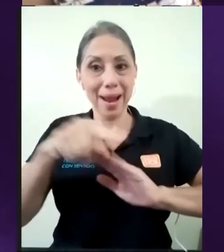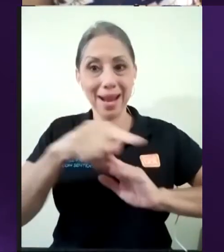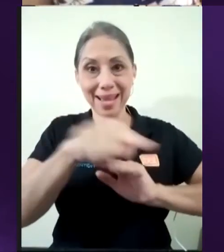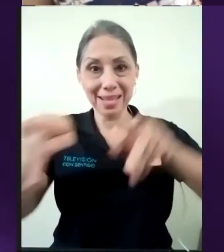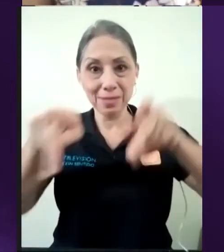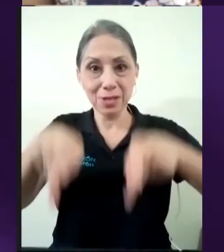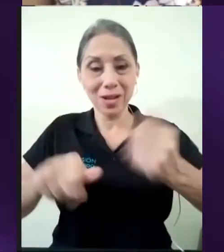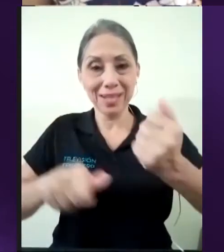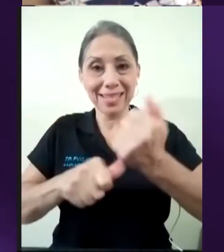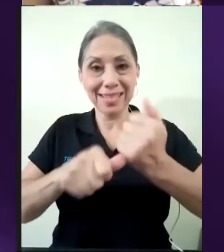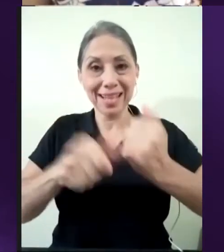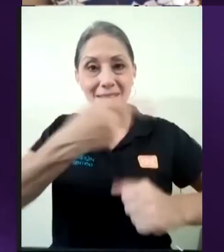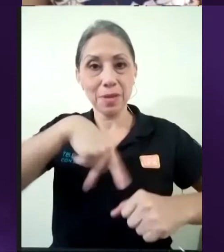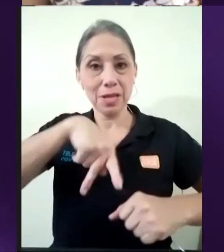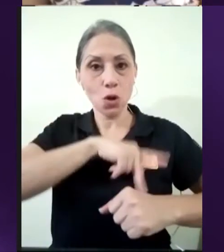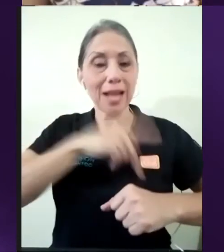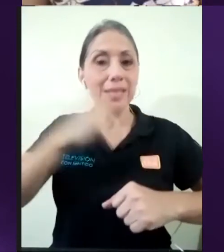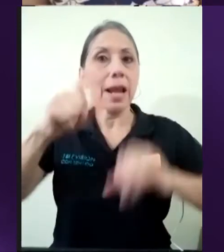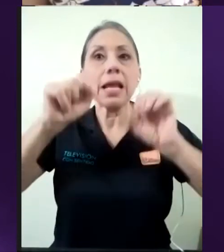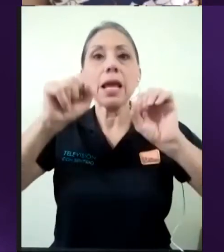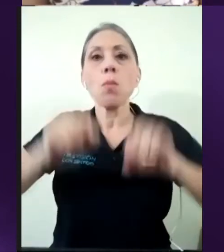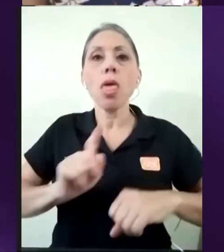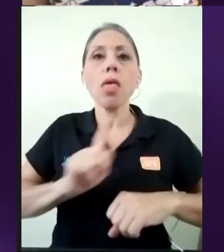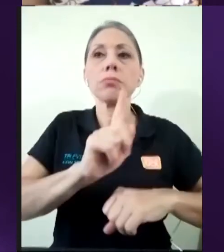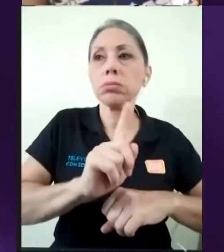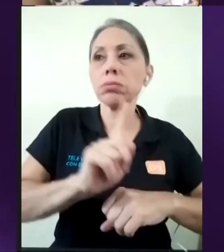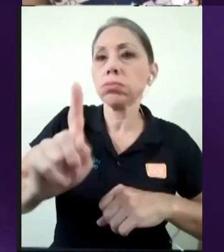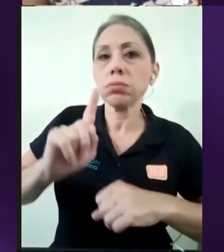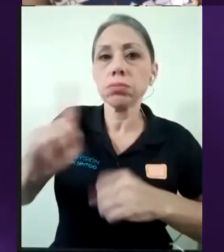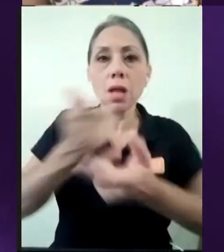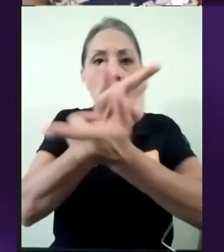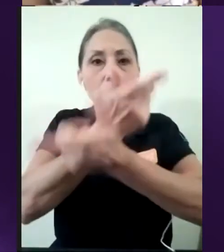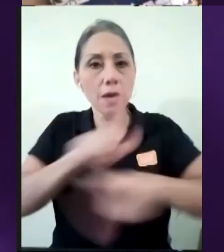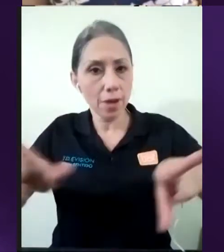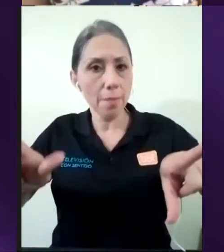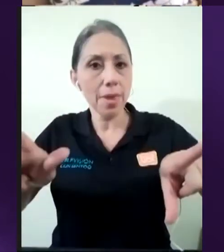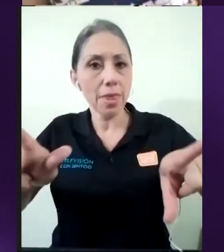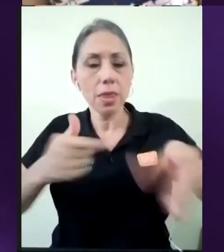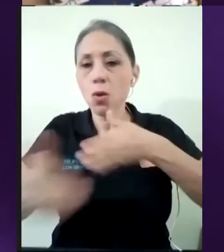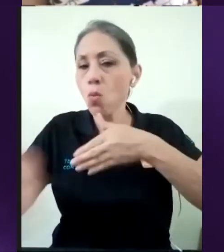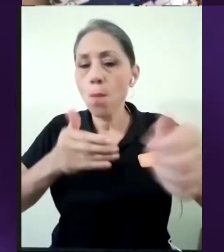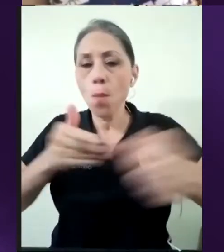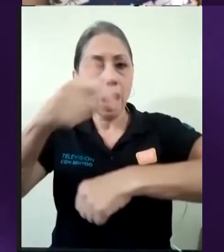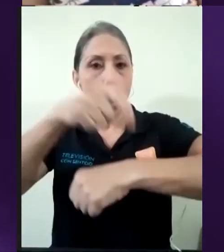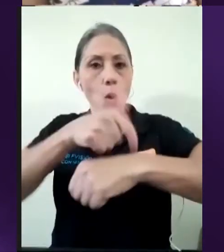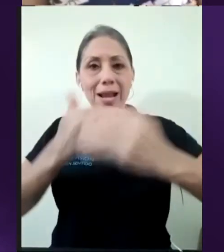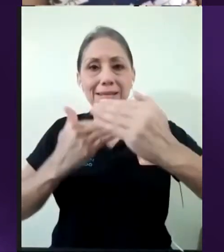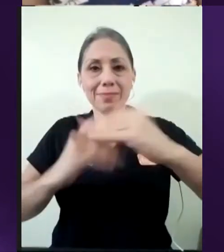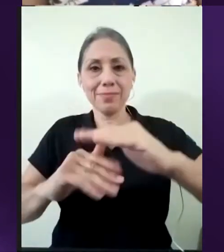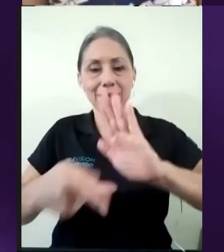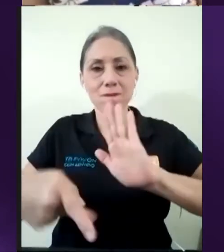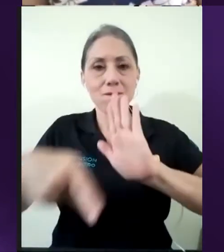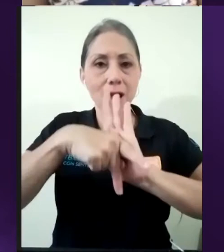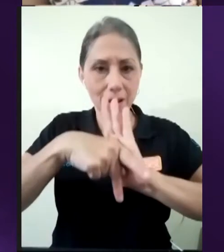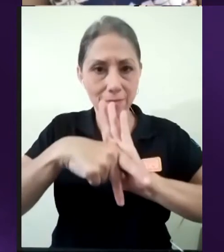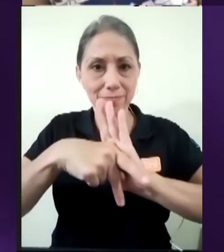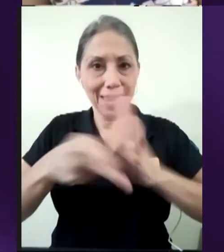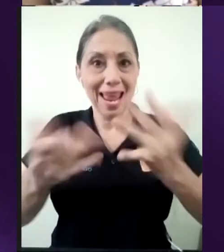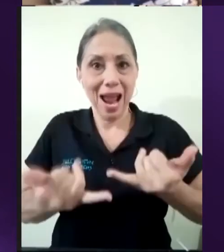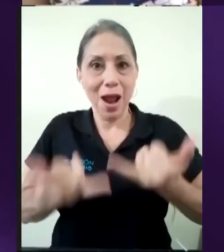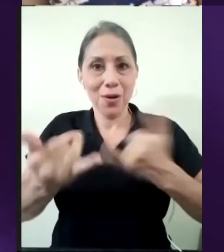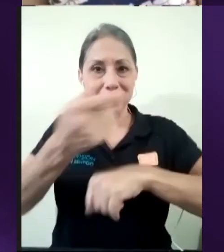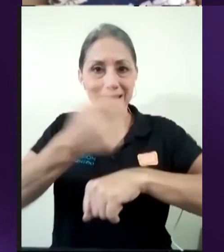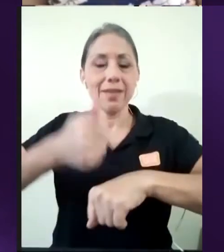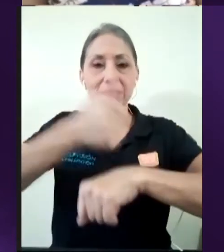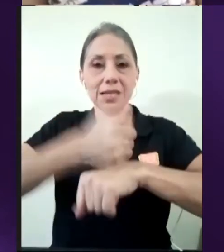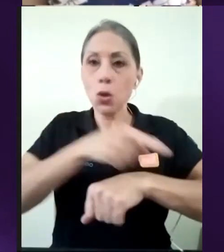desplazarse libremente en las horas de restricción que están establecidas en el país y puedan seguir brindando